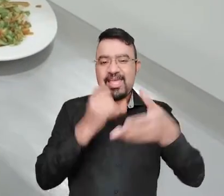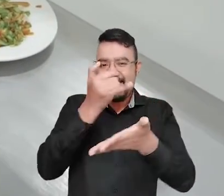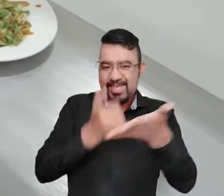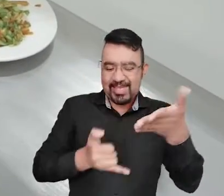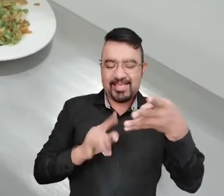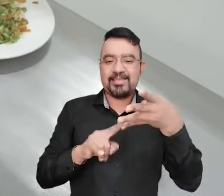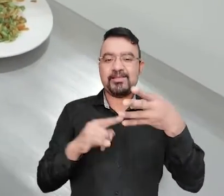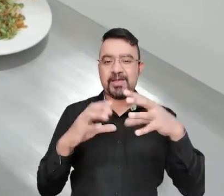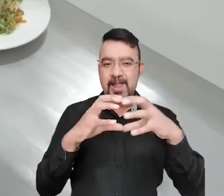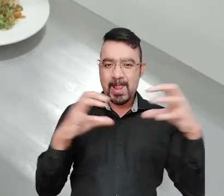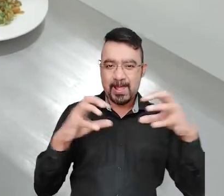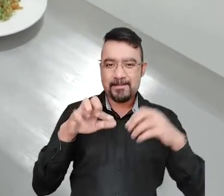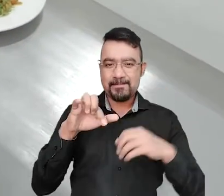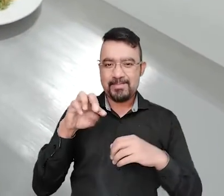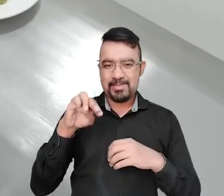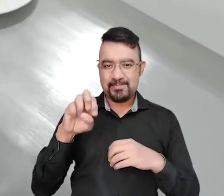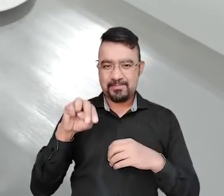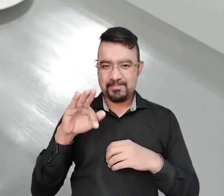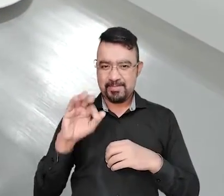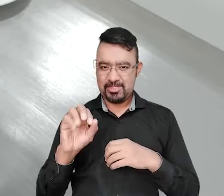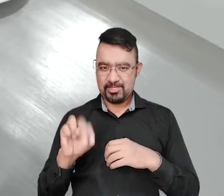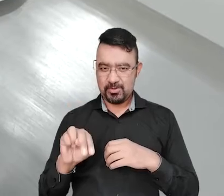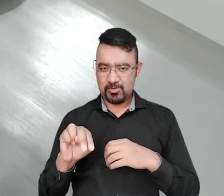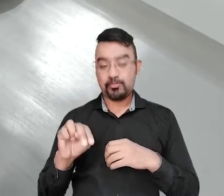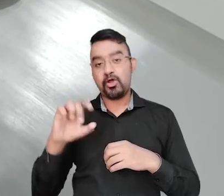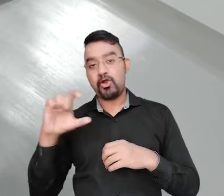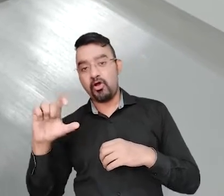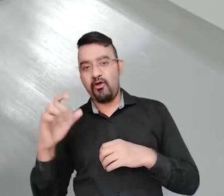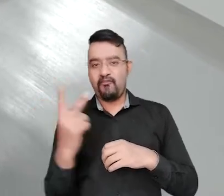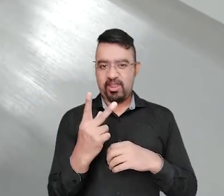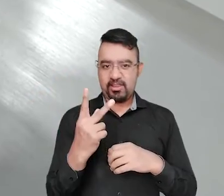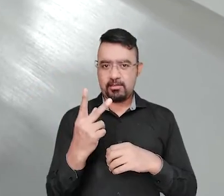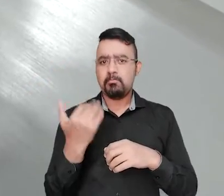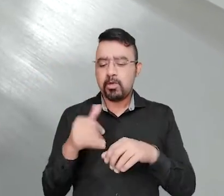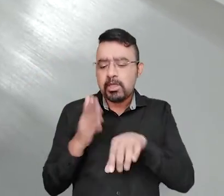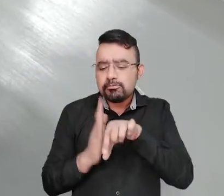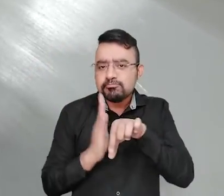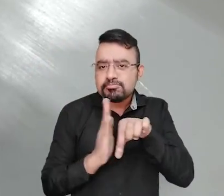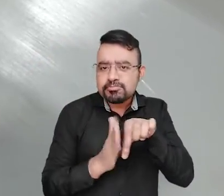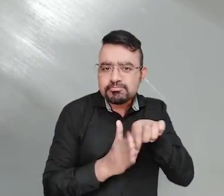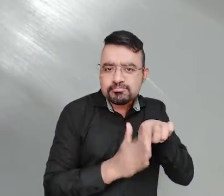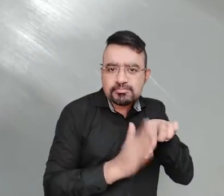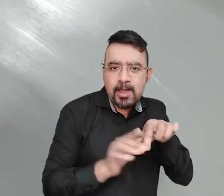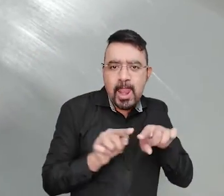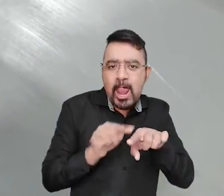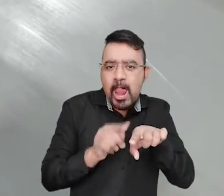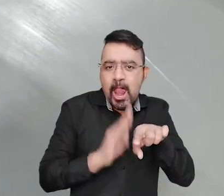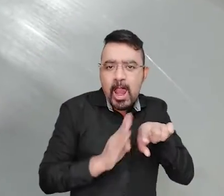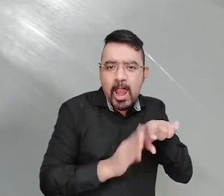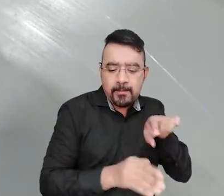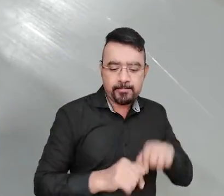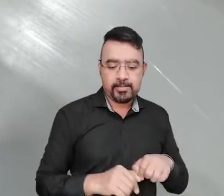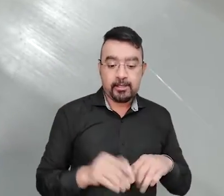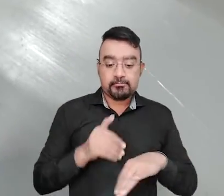pimentón verde picado en tiritas y cuadritos. Es muy rico para que lo mezclemos enseguida con el